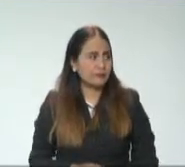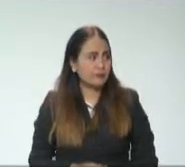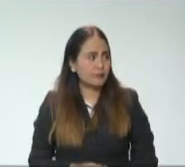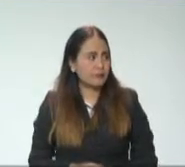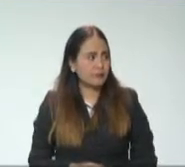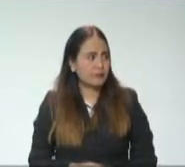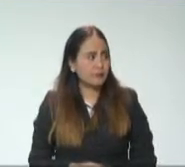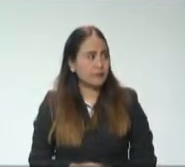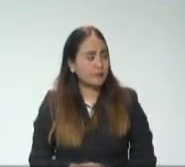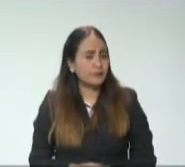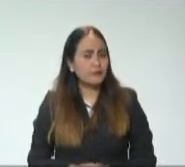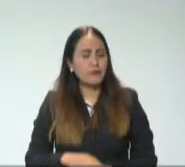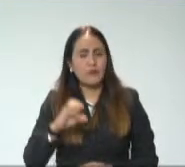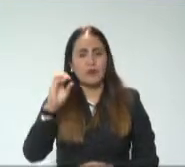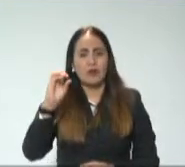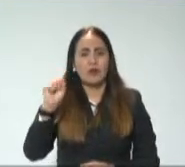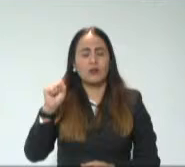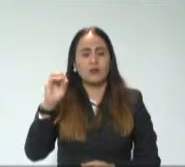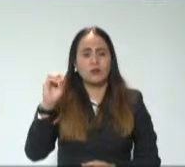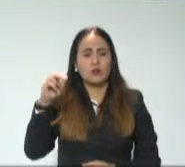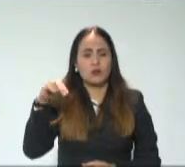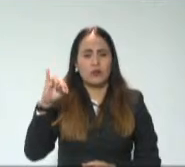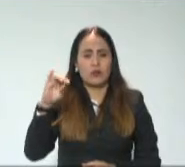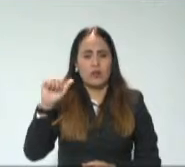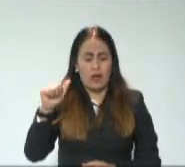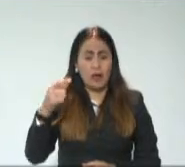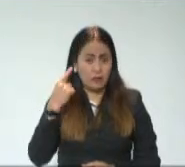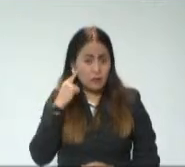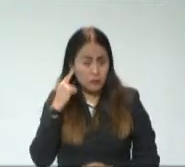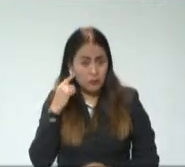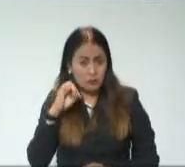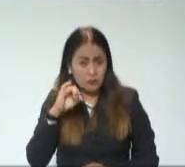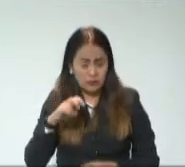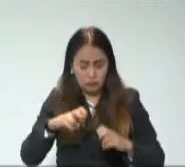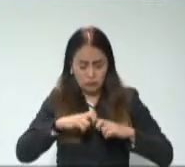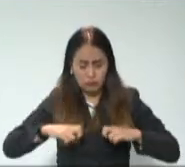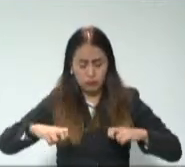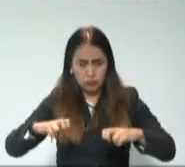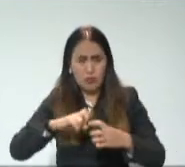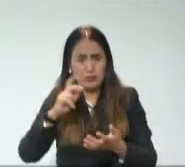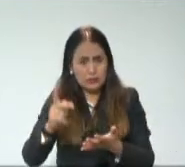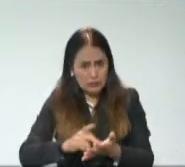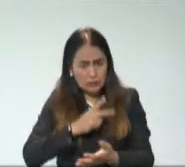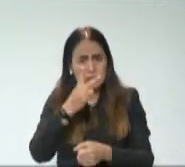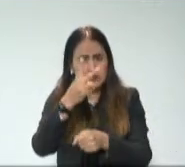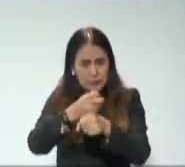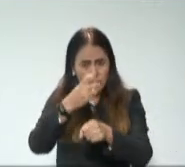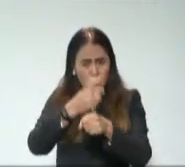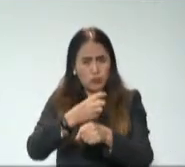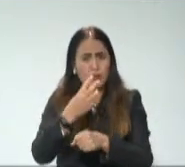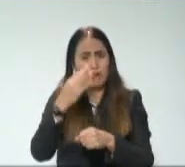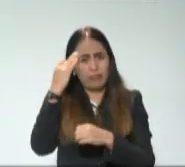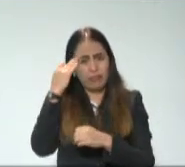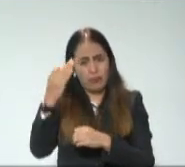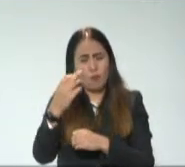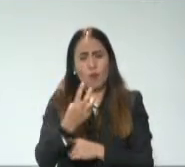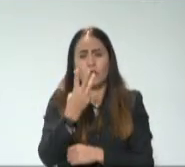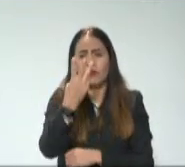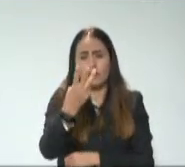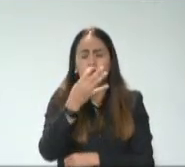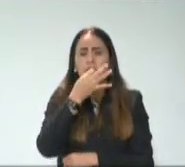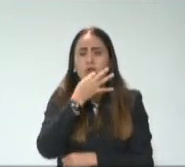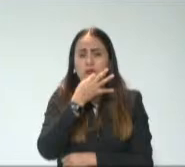adelante Sonia si nos escuchaste adelante con tu segunda Ronda de 3 minutos